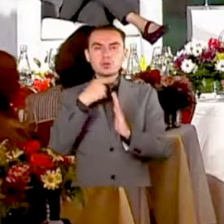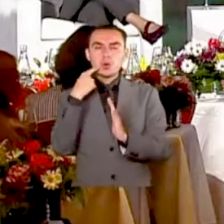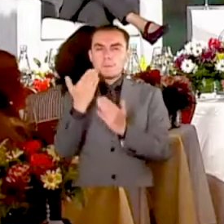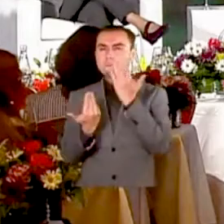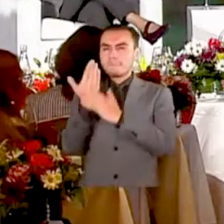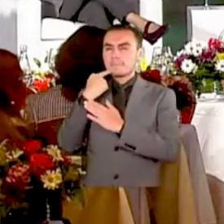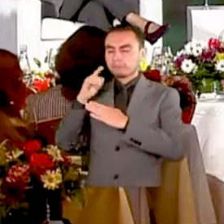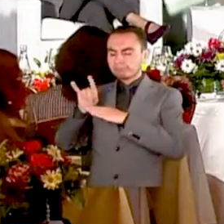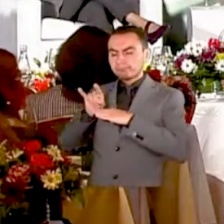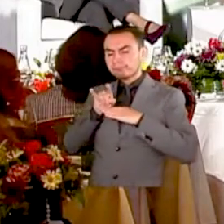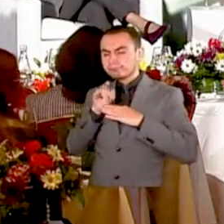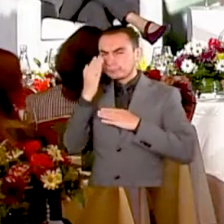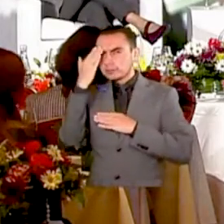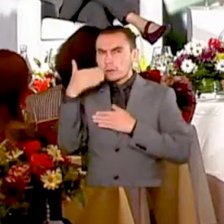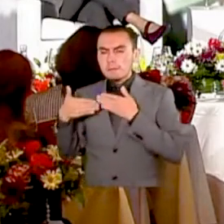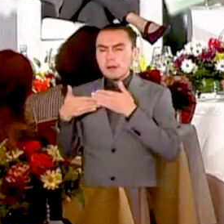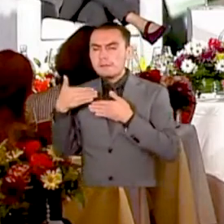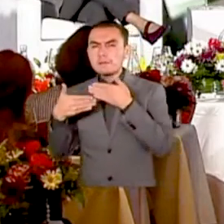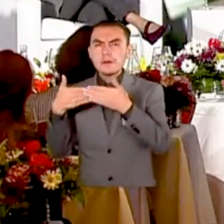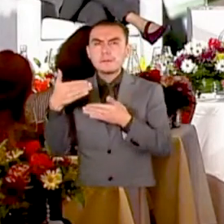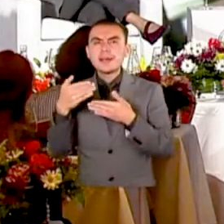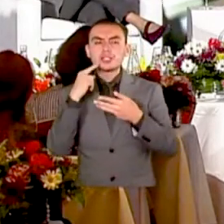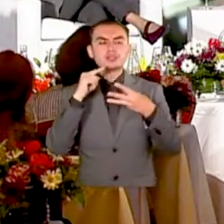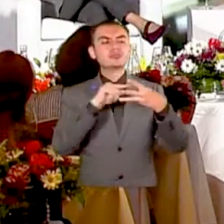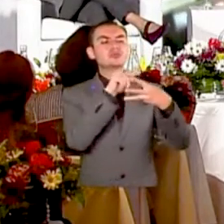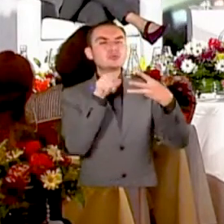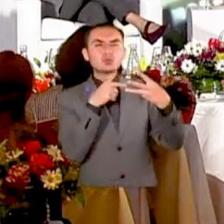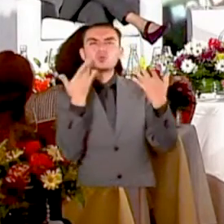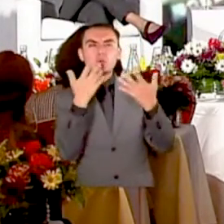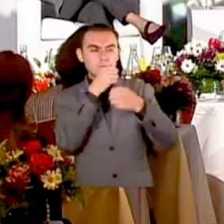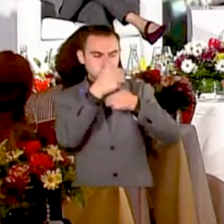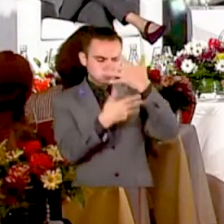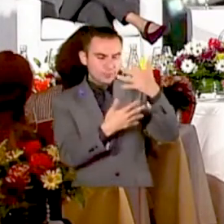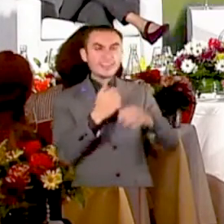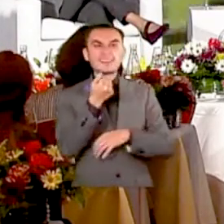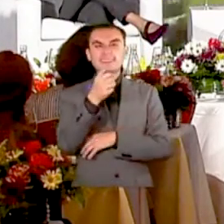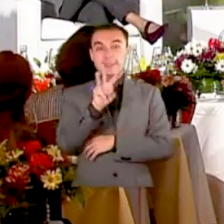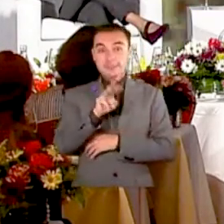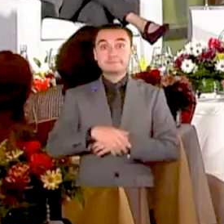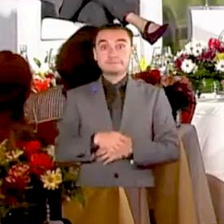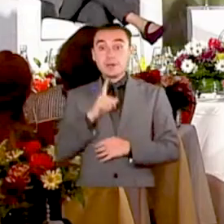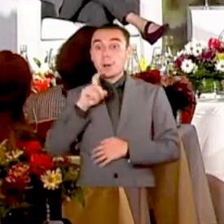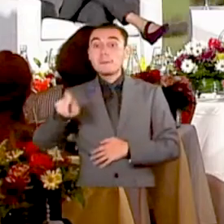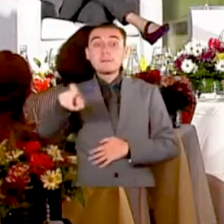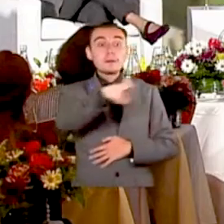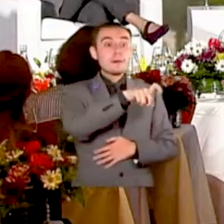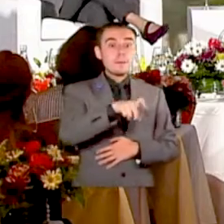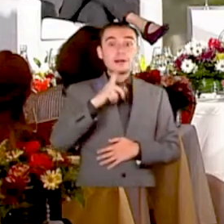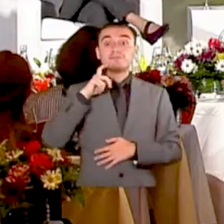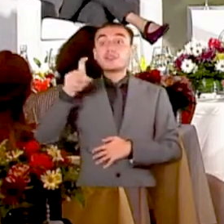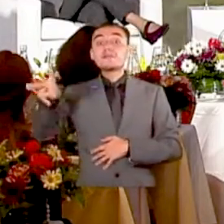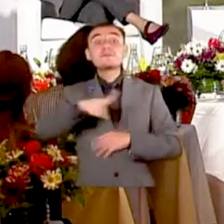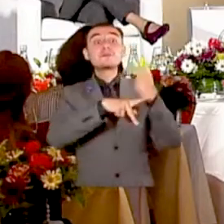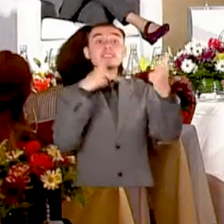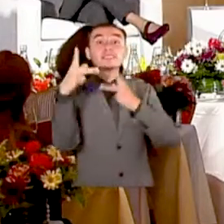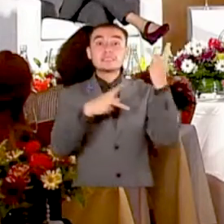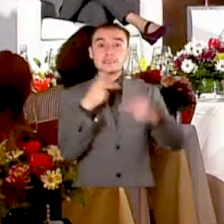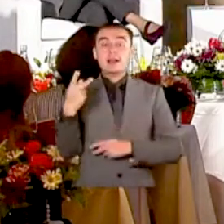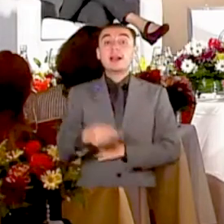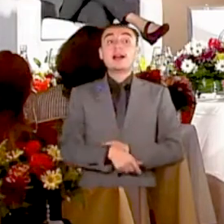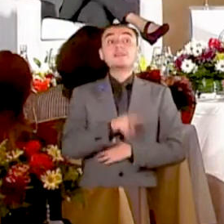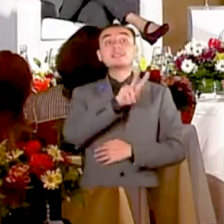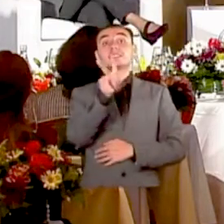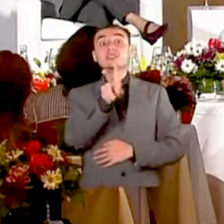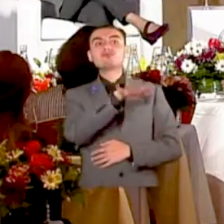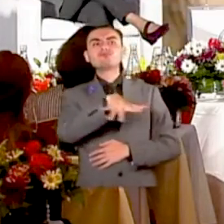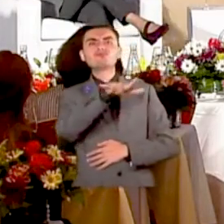vigilancia preventiva implementada en 13 municipios. Realizamos visita a 27 instituciones educativas y logramos